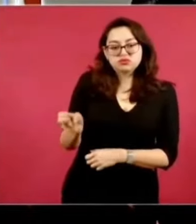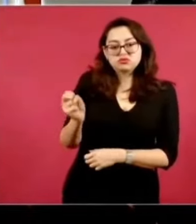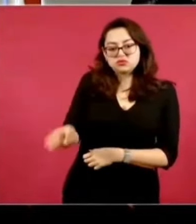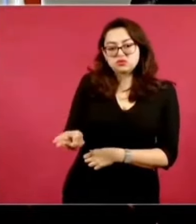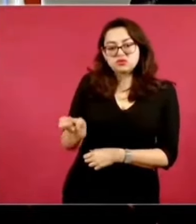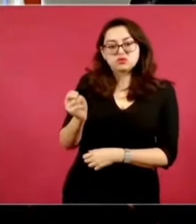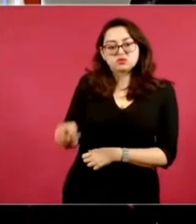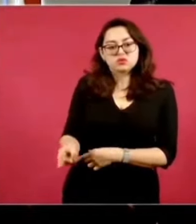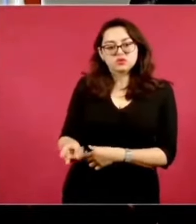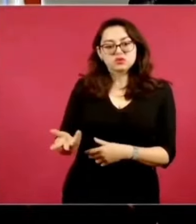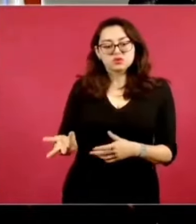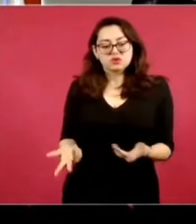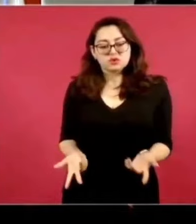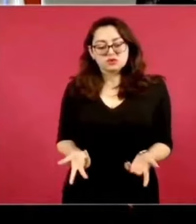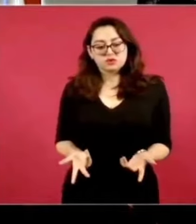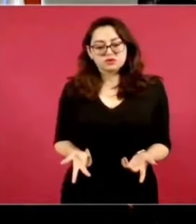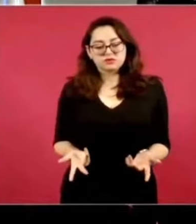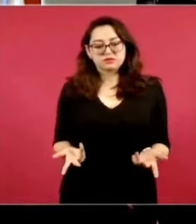al retirarse,